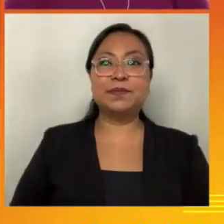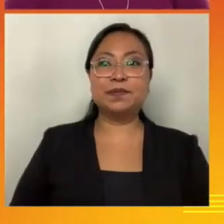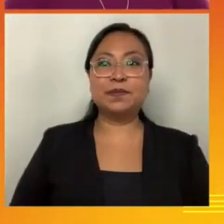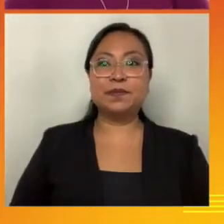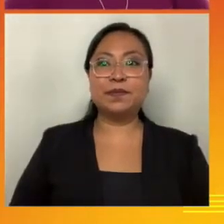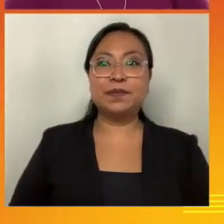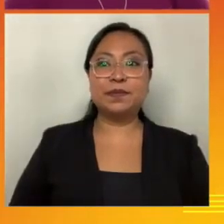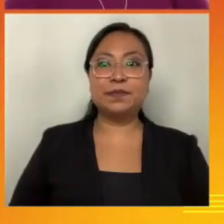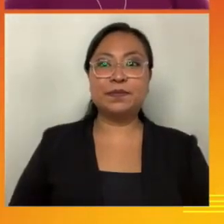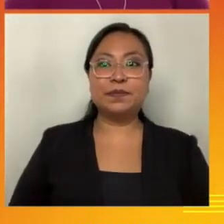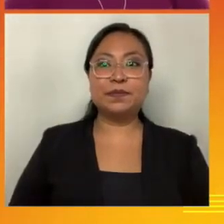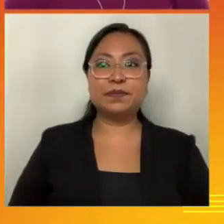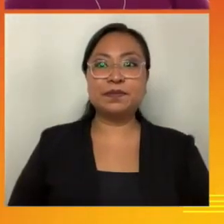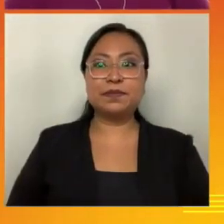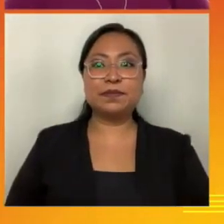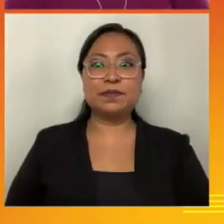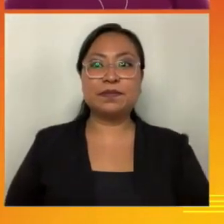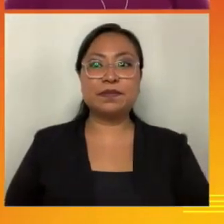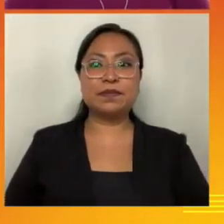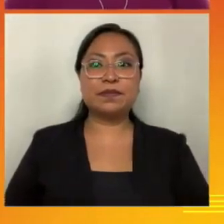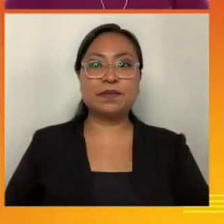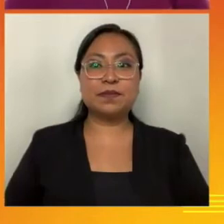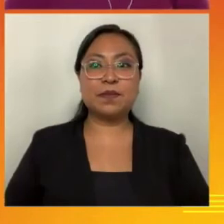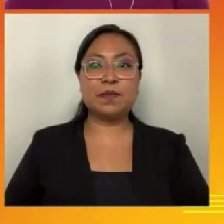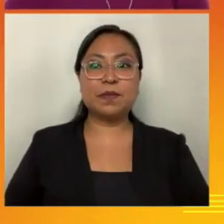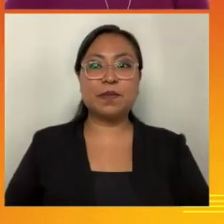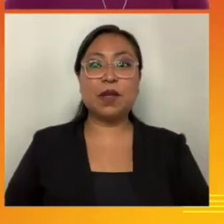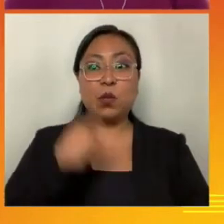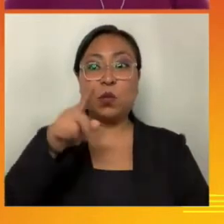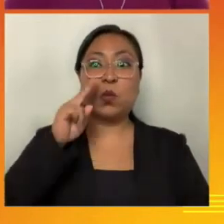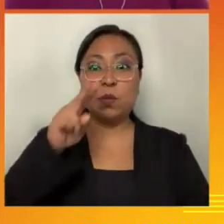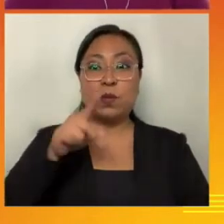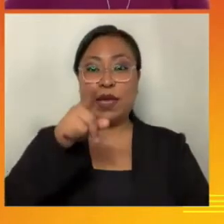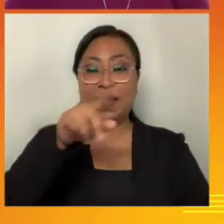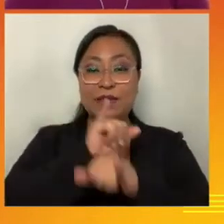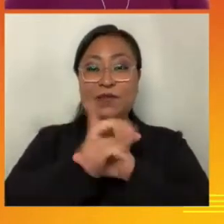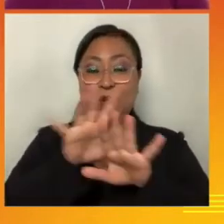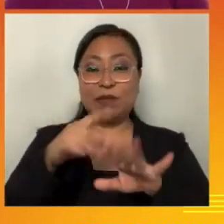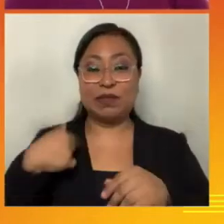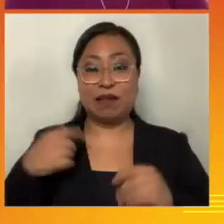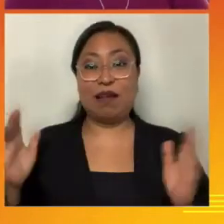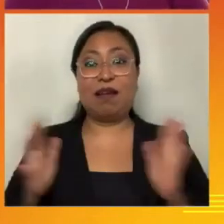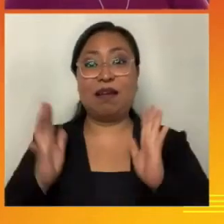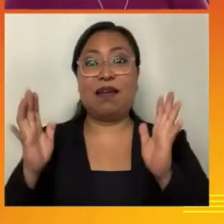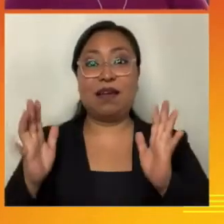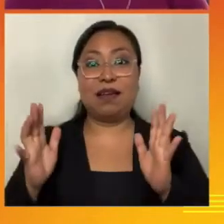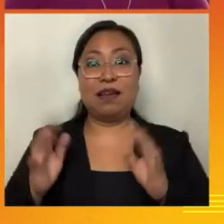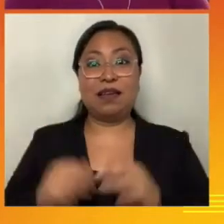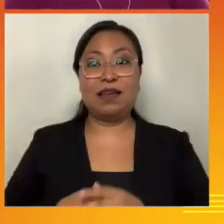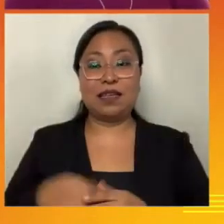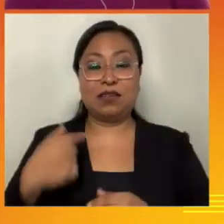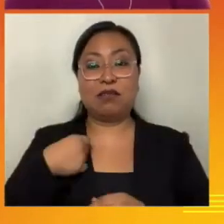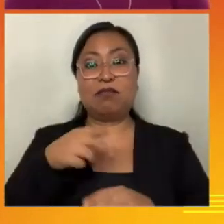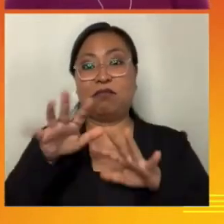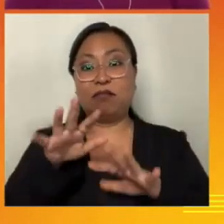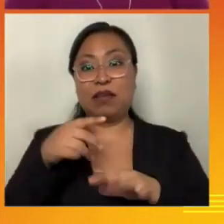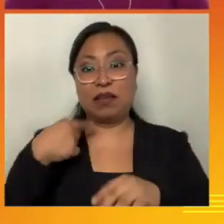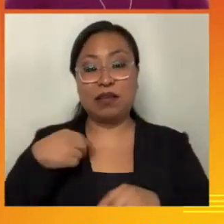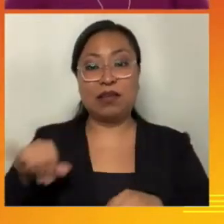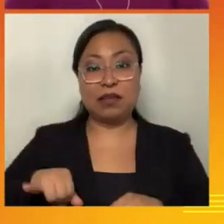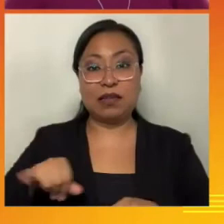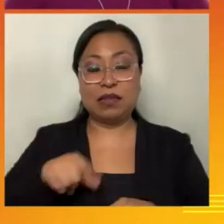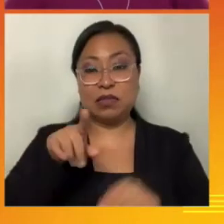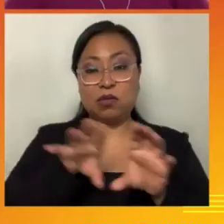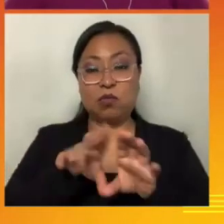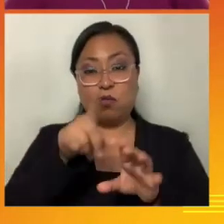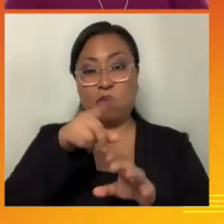digamos que los datos más sorprendentes, o bueno, no sé si sorprendentes, pero que nos generan interés, es que